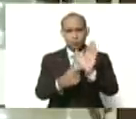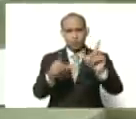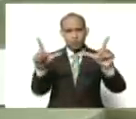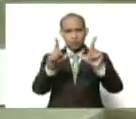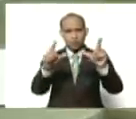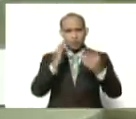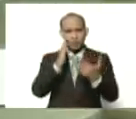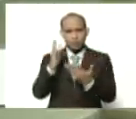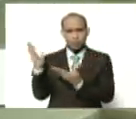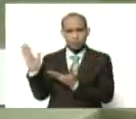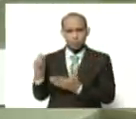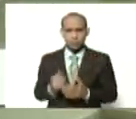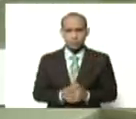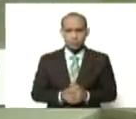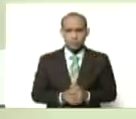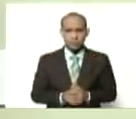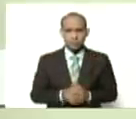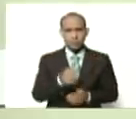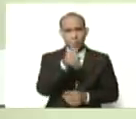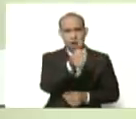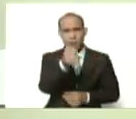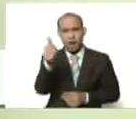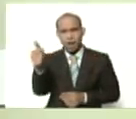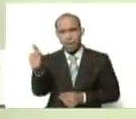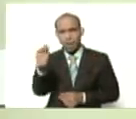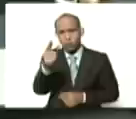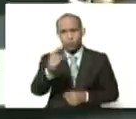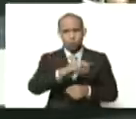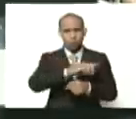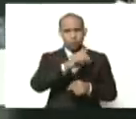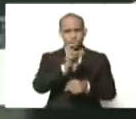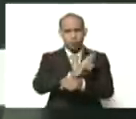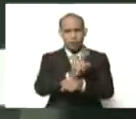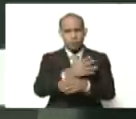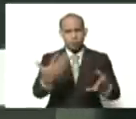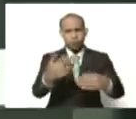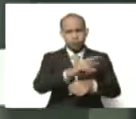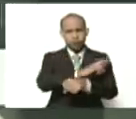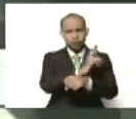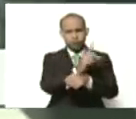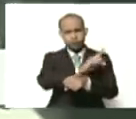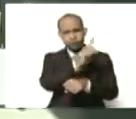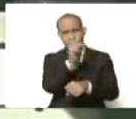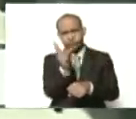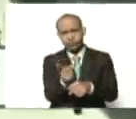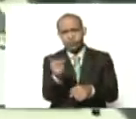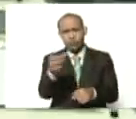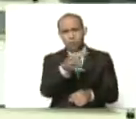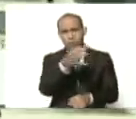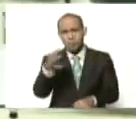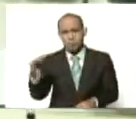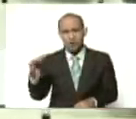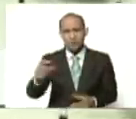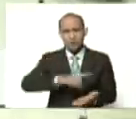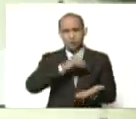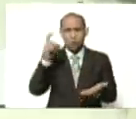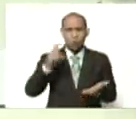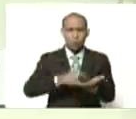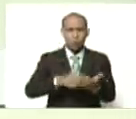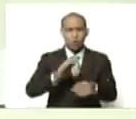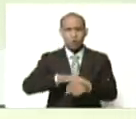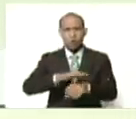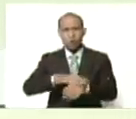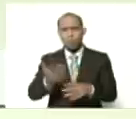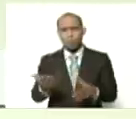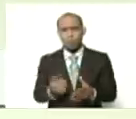de televisión, dos búnkeres, cada uno de ellos tiene un acelerador. Este acelerador es muy perfecto y muy exacto, presidente, porque